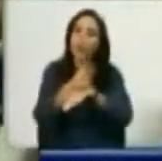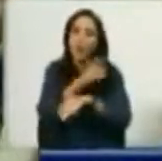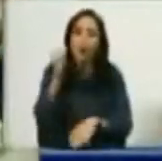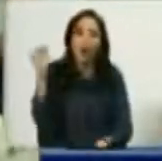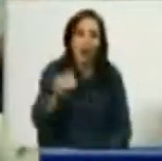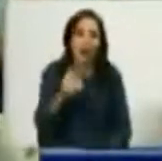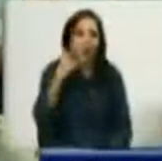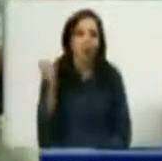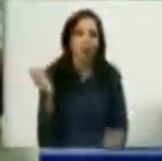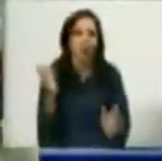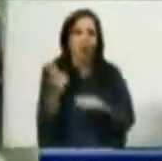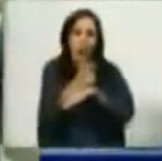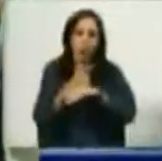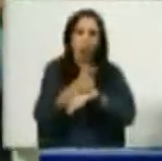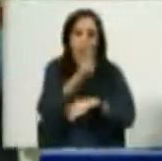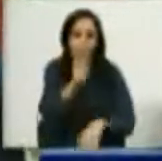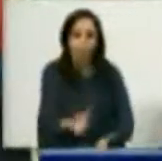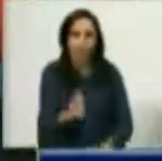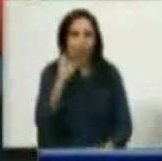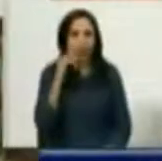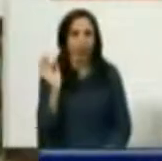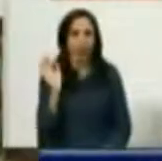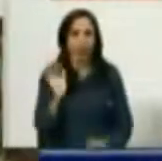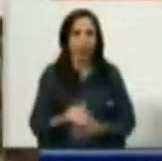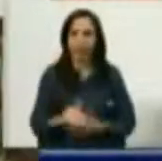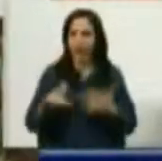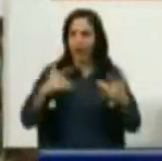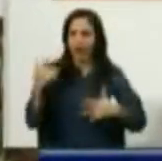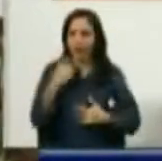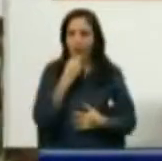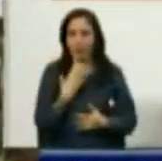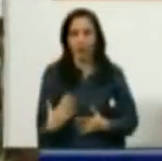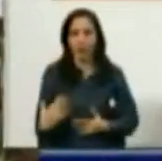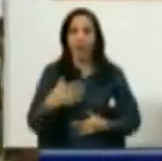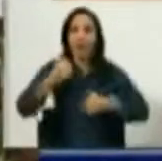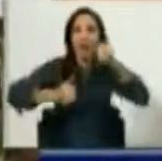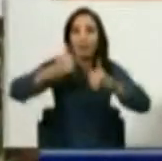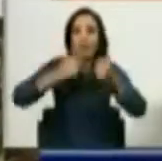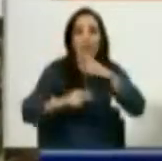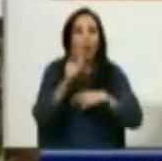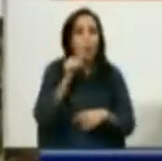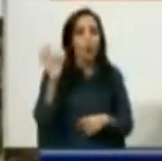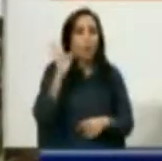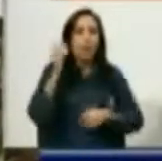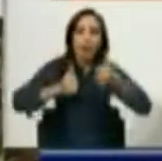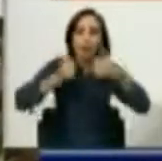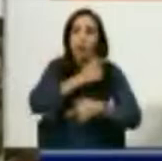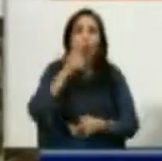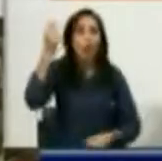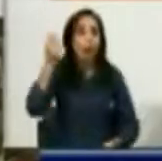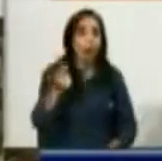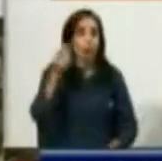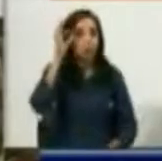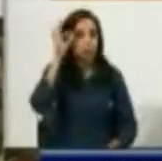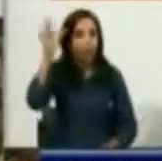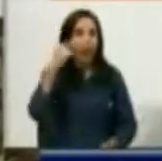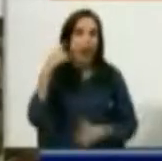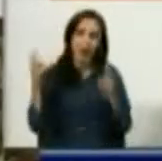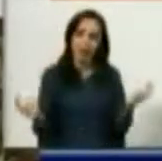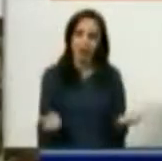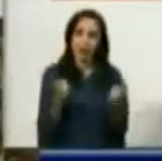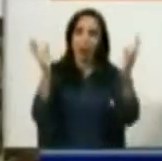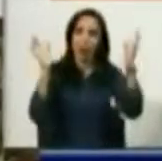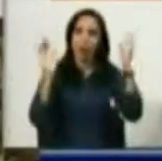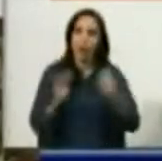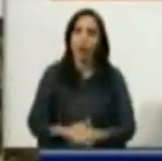en una hermosísima actividad con los candidatos y las candidatas a concejales Victoria